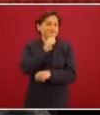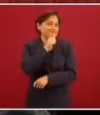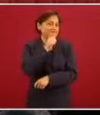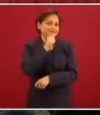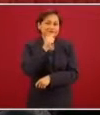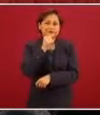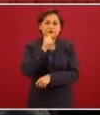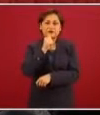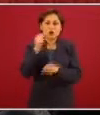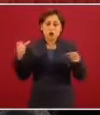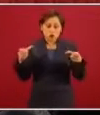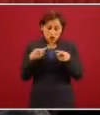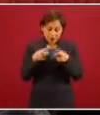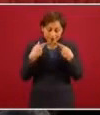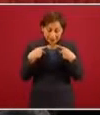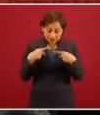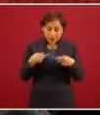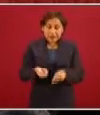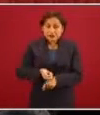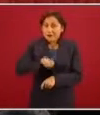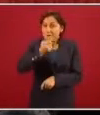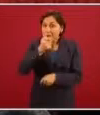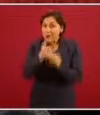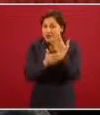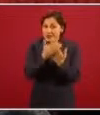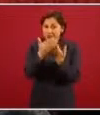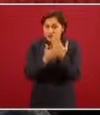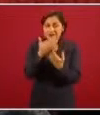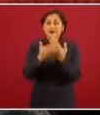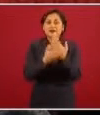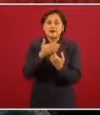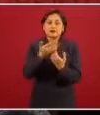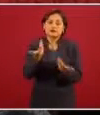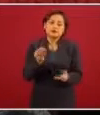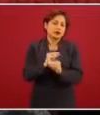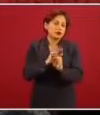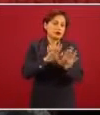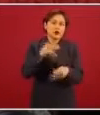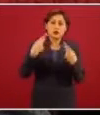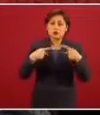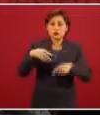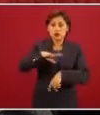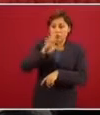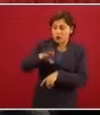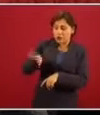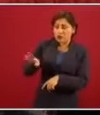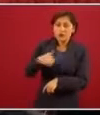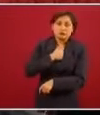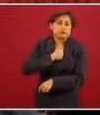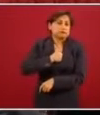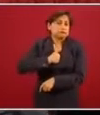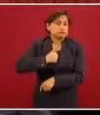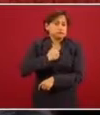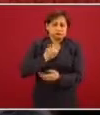personas. Afortunadamente son muy poquitas todavía. Todas ellas son muy lamentables, porque cada una de estas personas es una persona que ha perdido